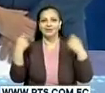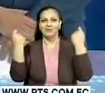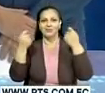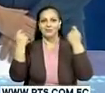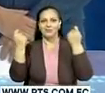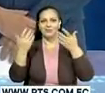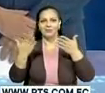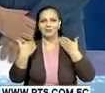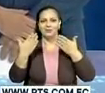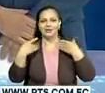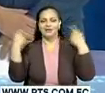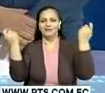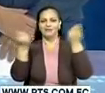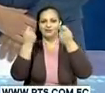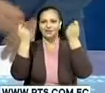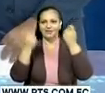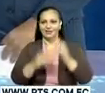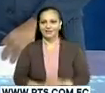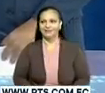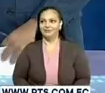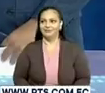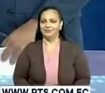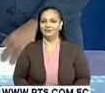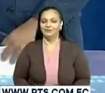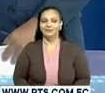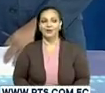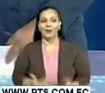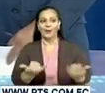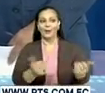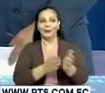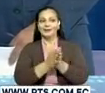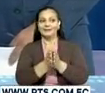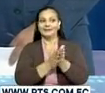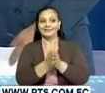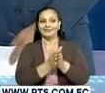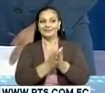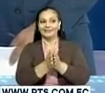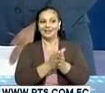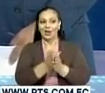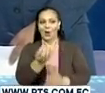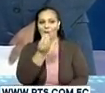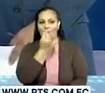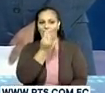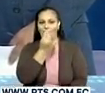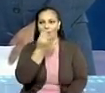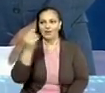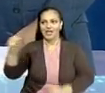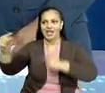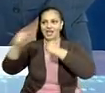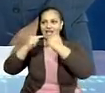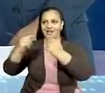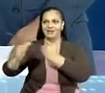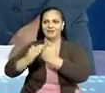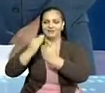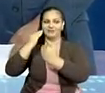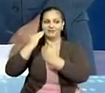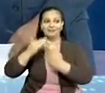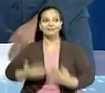de, ya usted sabe de qué, ¿eh? De mangiare. El productor y va a invitarnos a comer